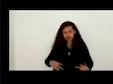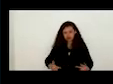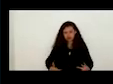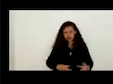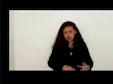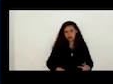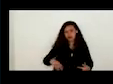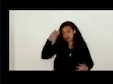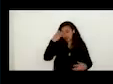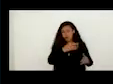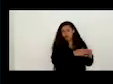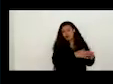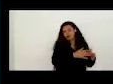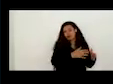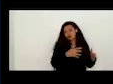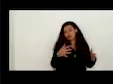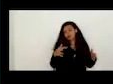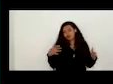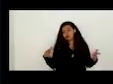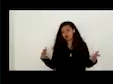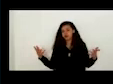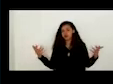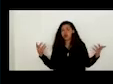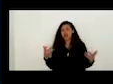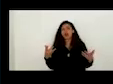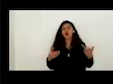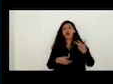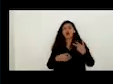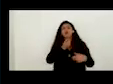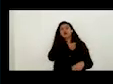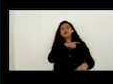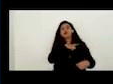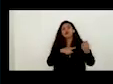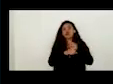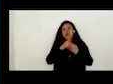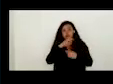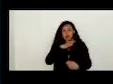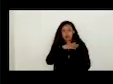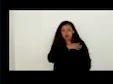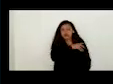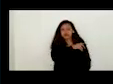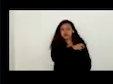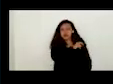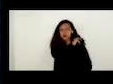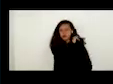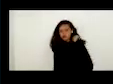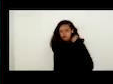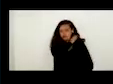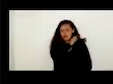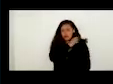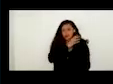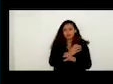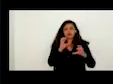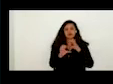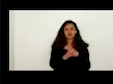van a generar problemas de salud. de estos productos, también